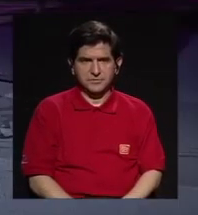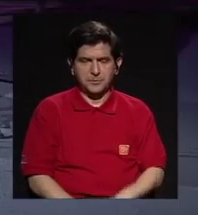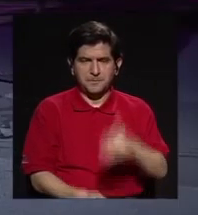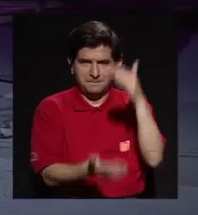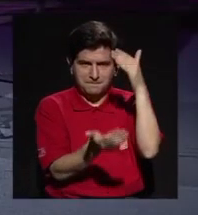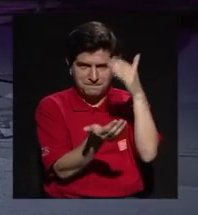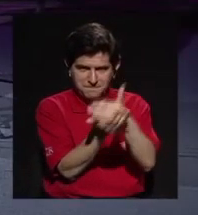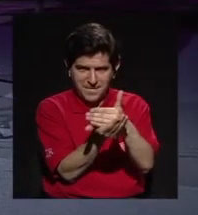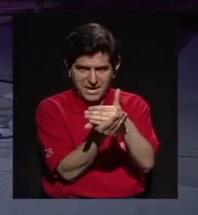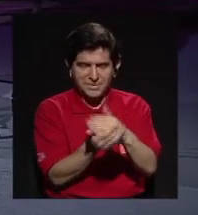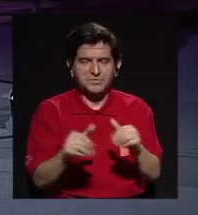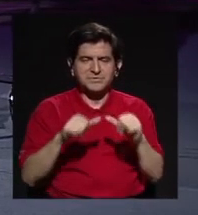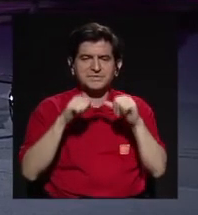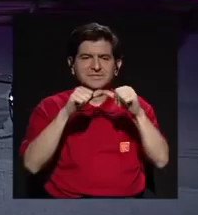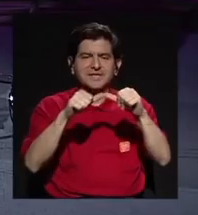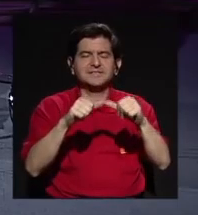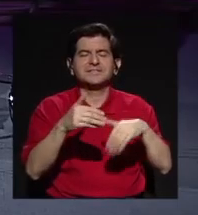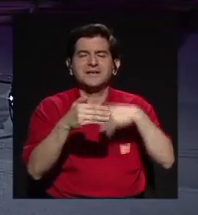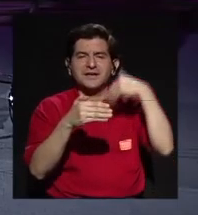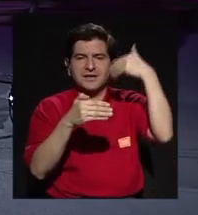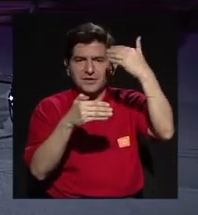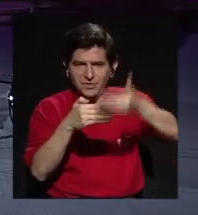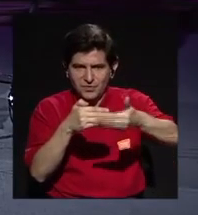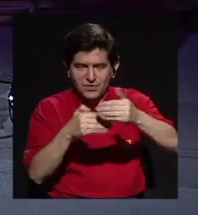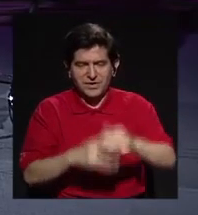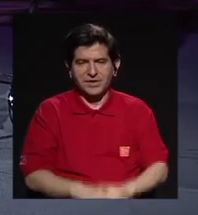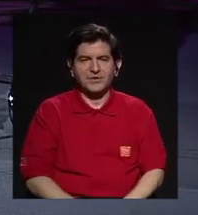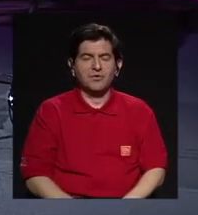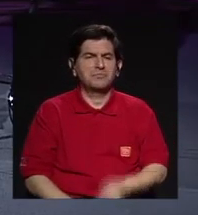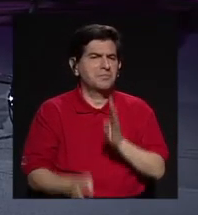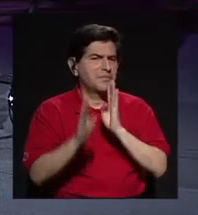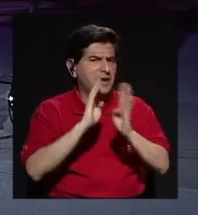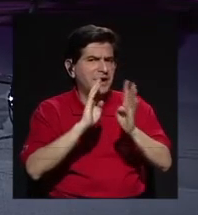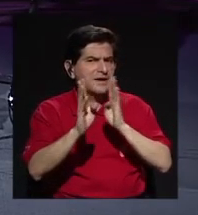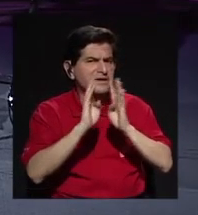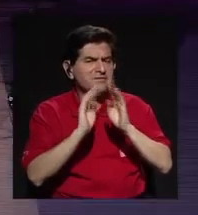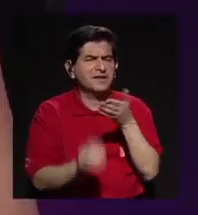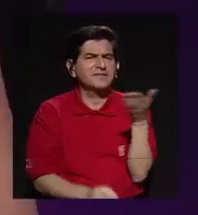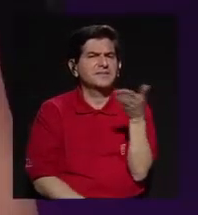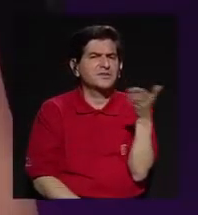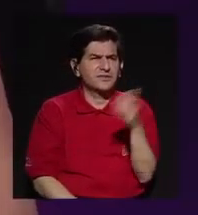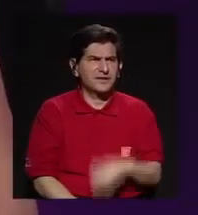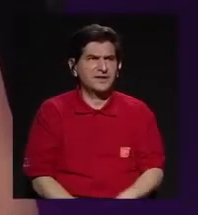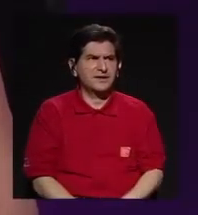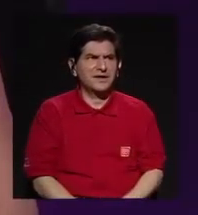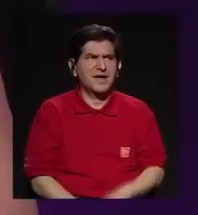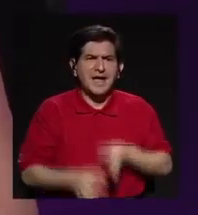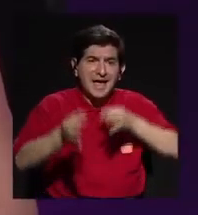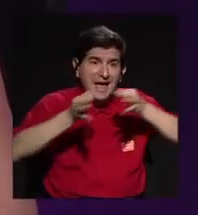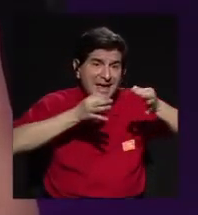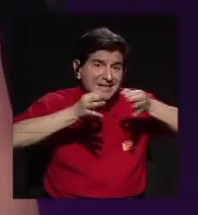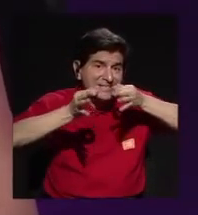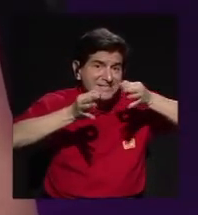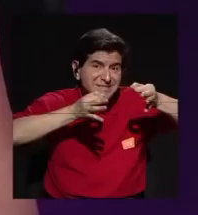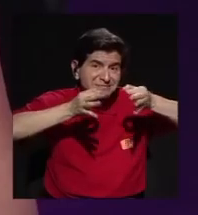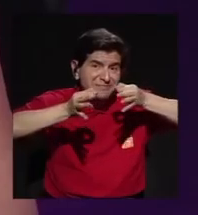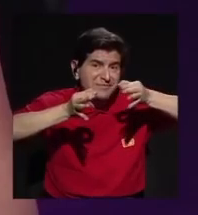un corte y en el siguiente bloque vamos a hablar un poco sobre cómo explicamos